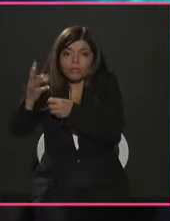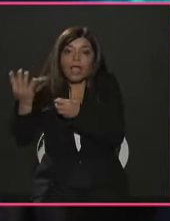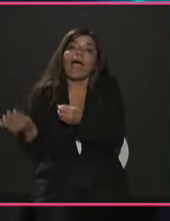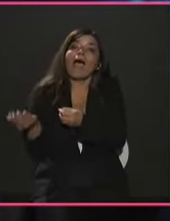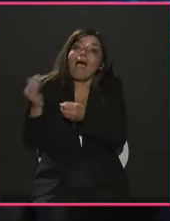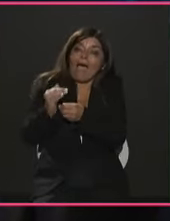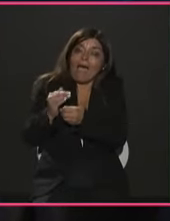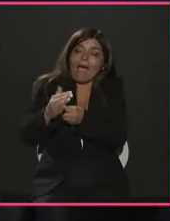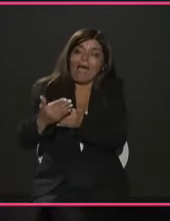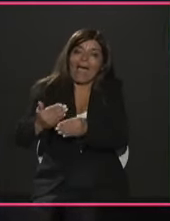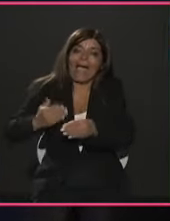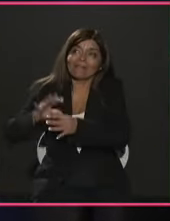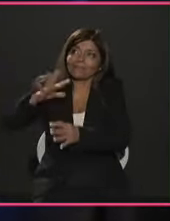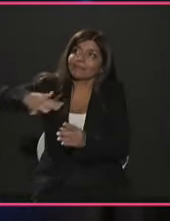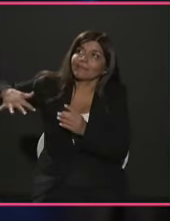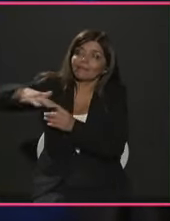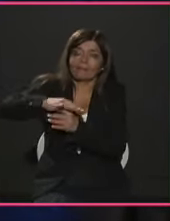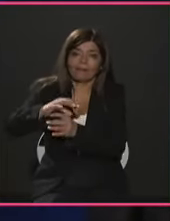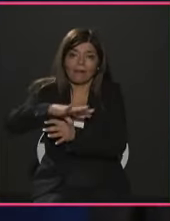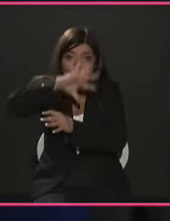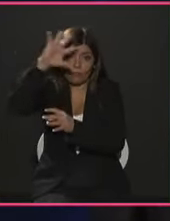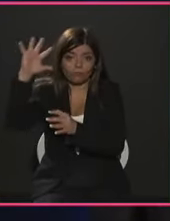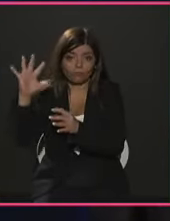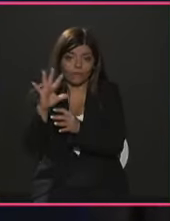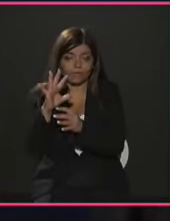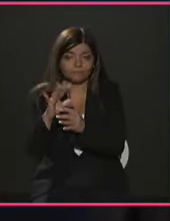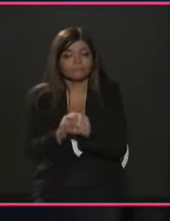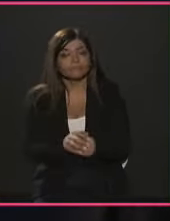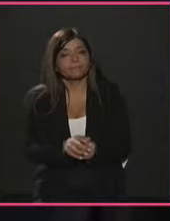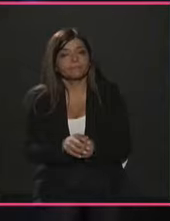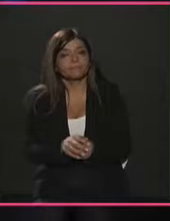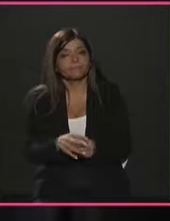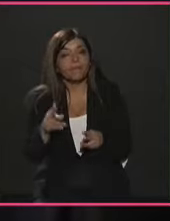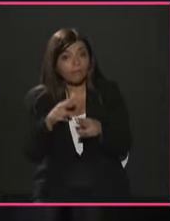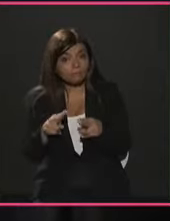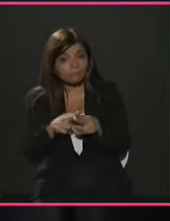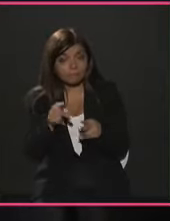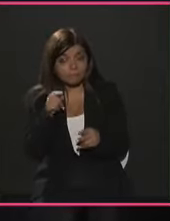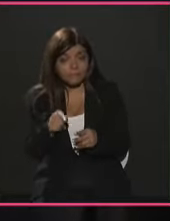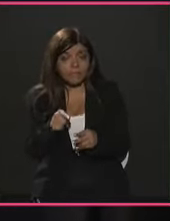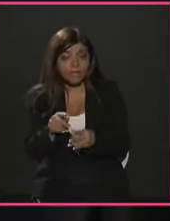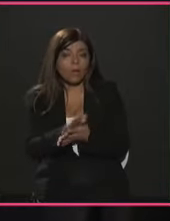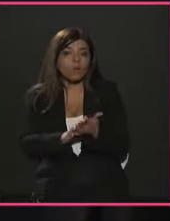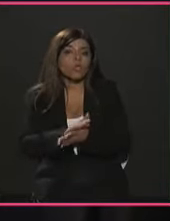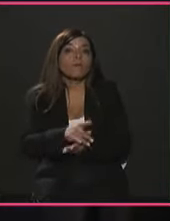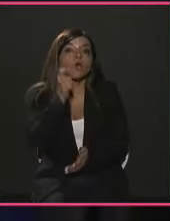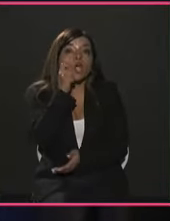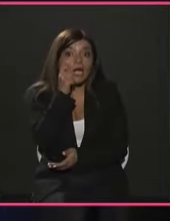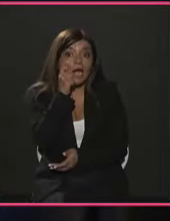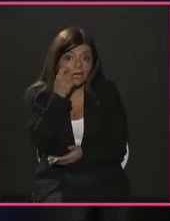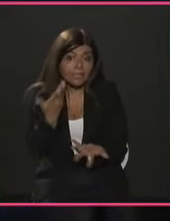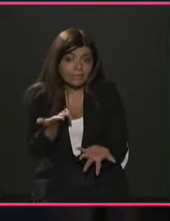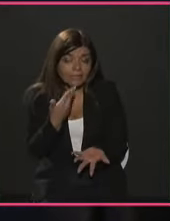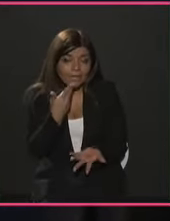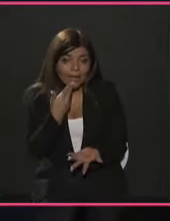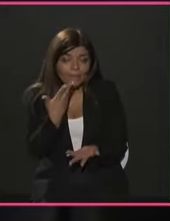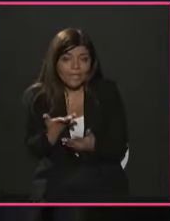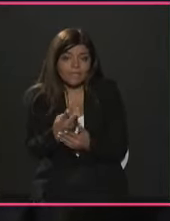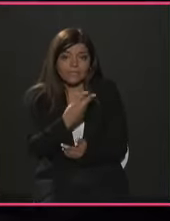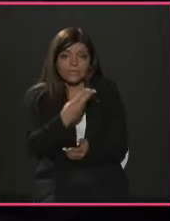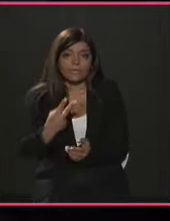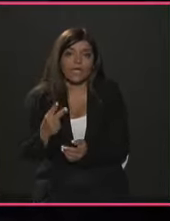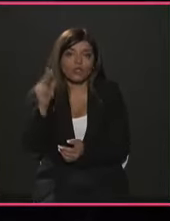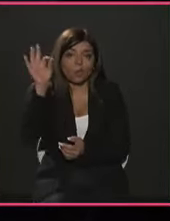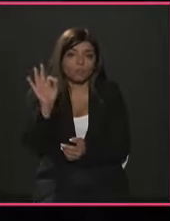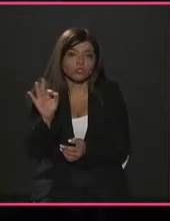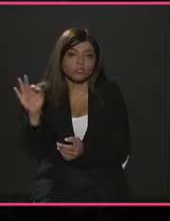llegue la atmósfera la producción de carne también es responsible del 32 de